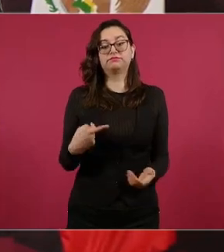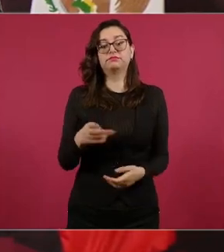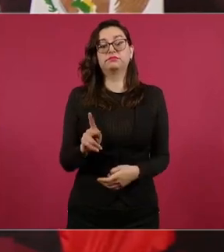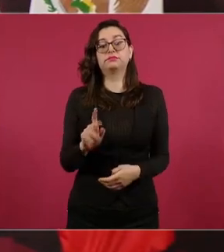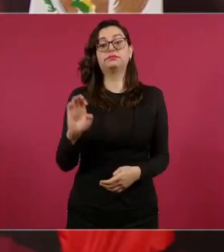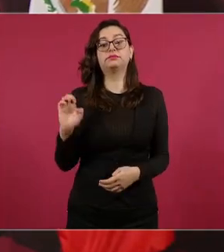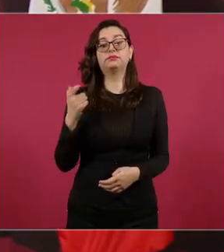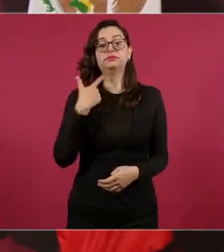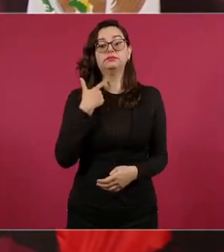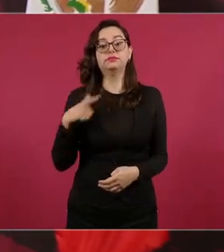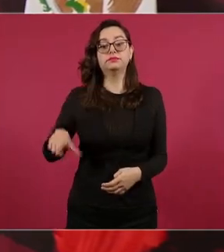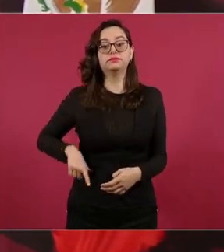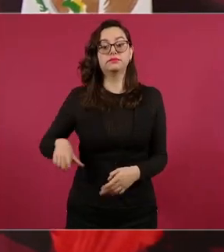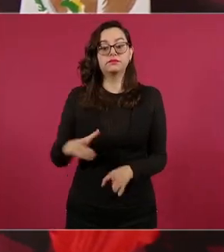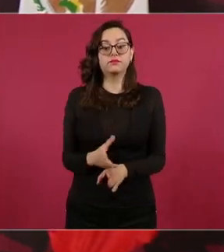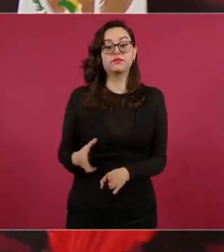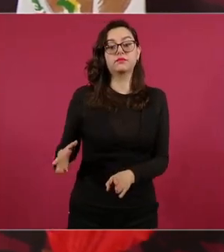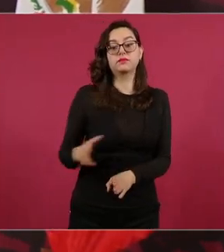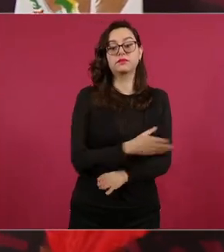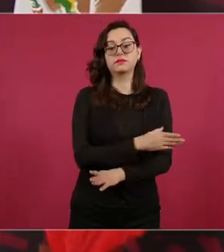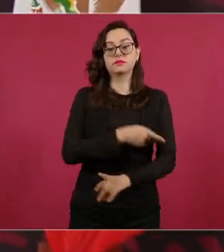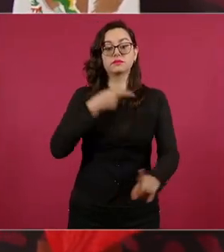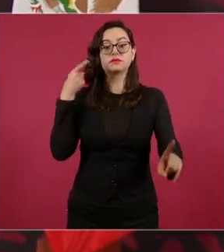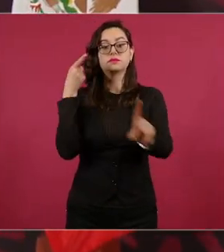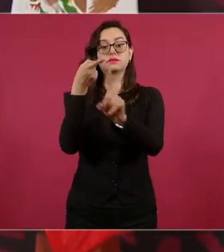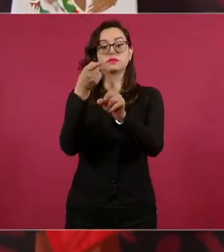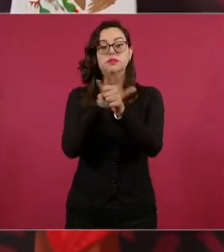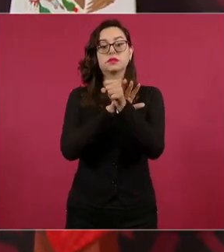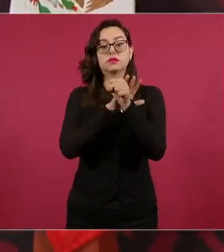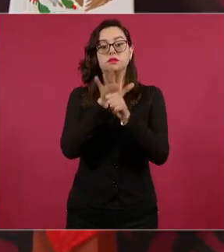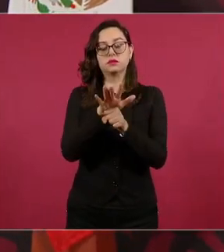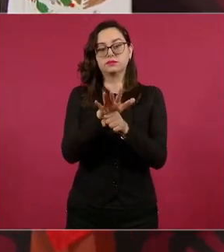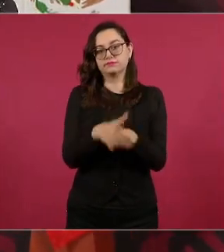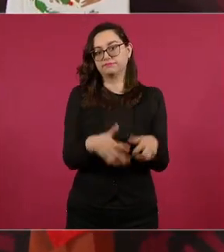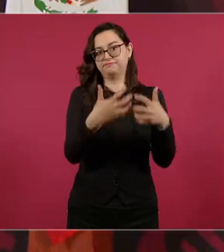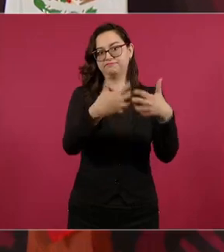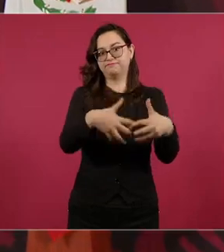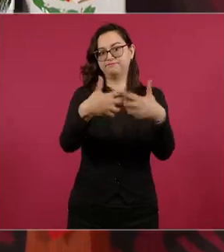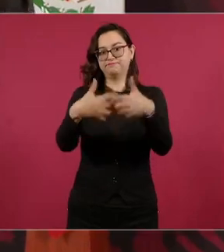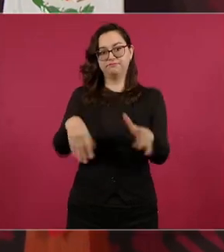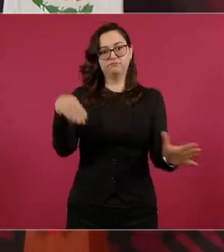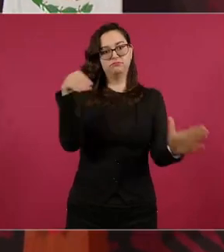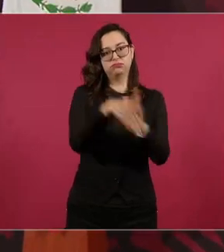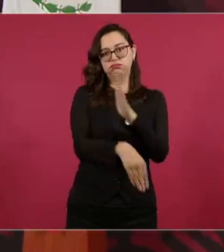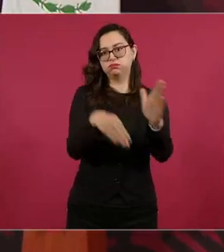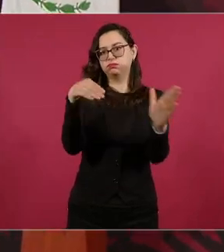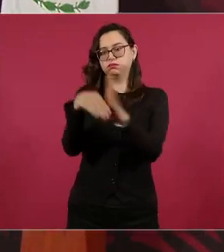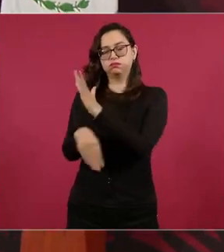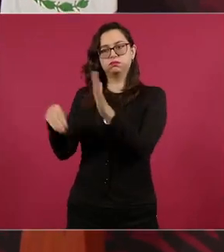las refinerías y comprar todo